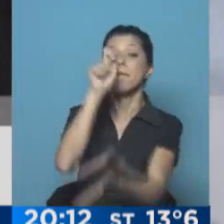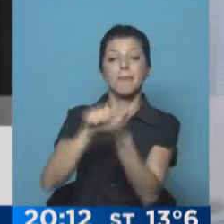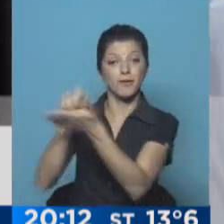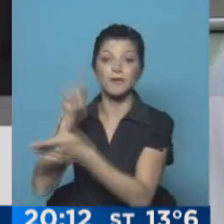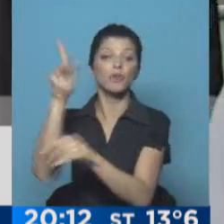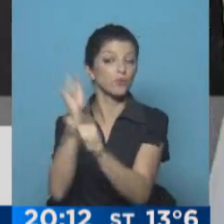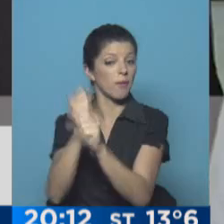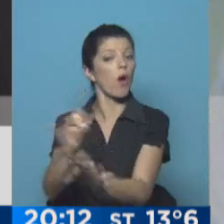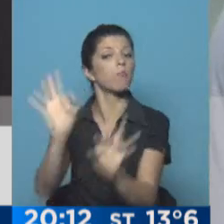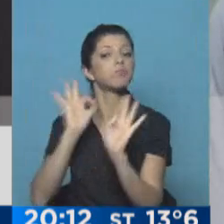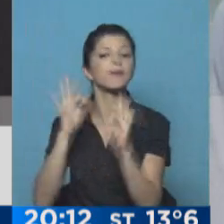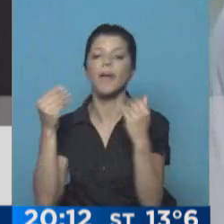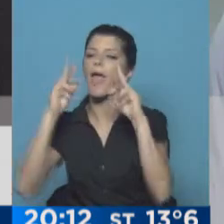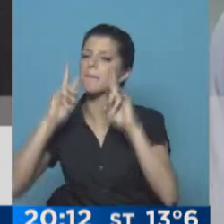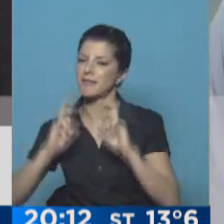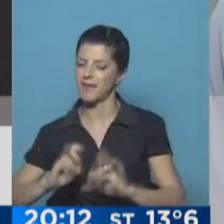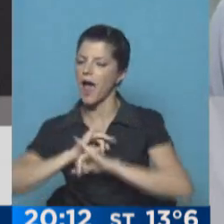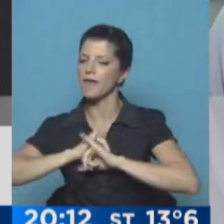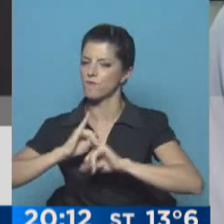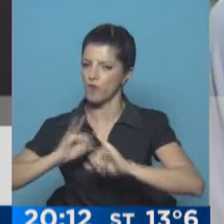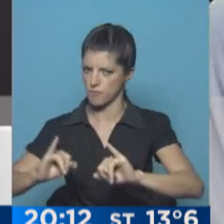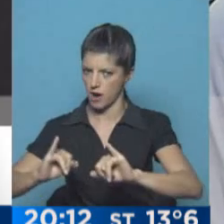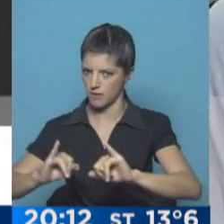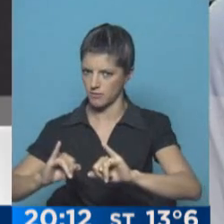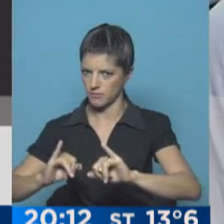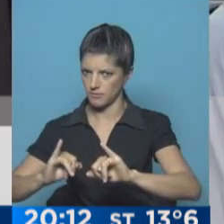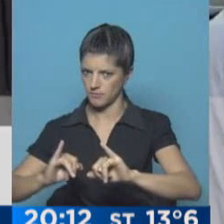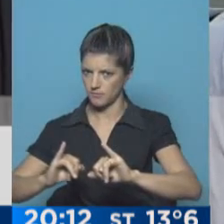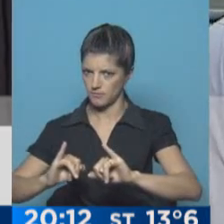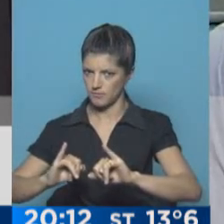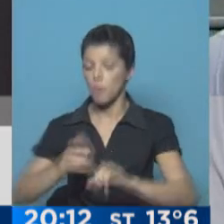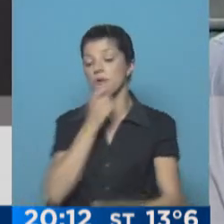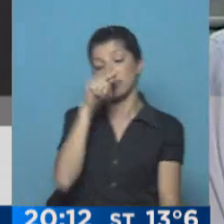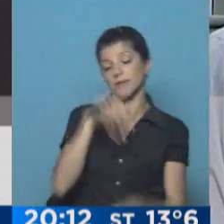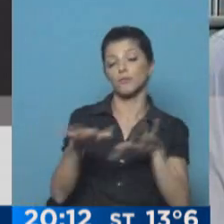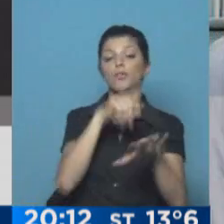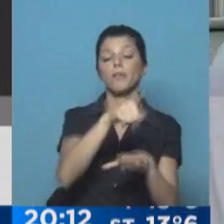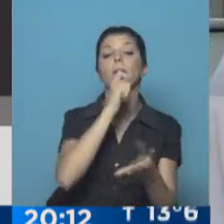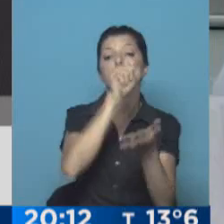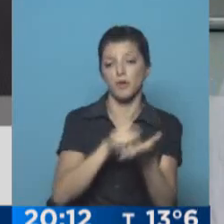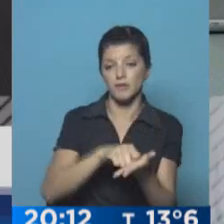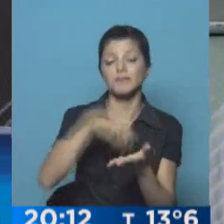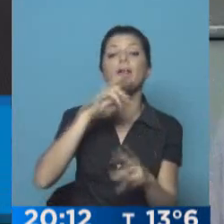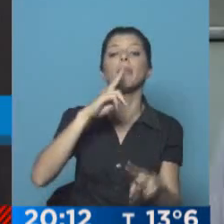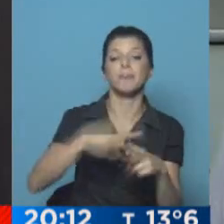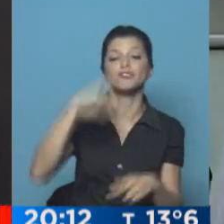su función, investigar e informar, en este caso, este hecho que involucró al periodista Fernando